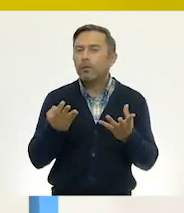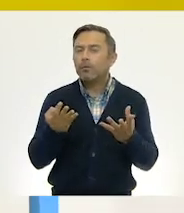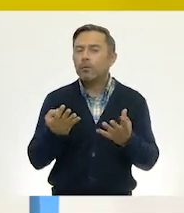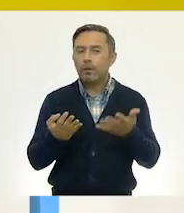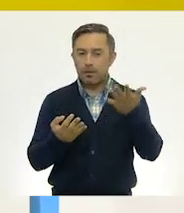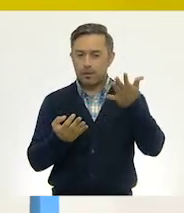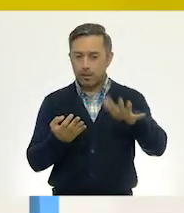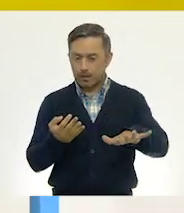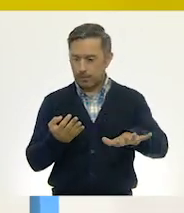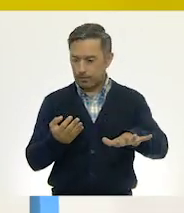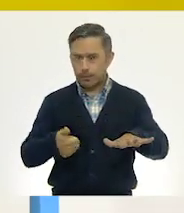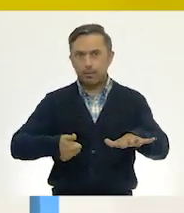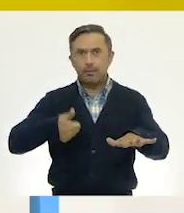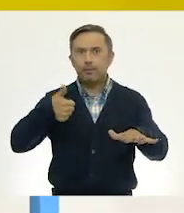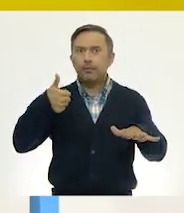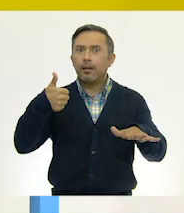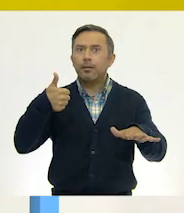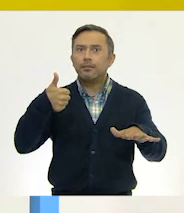6, 10...